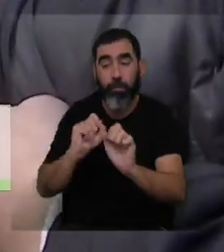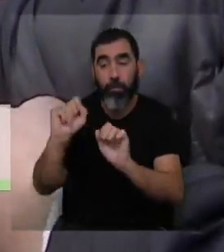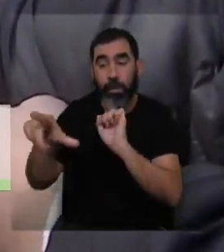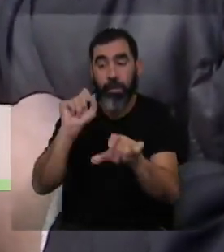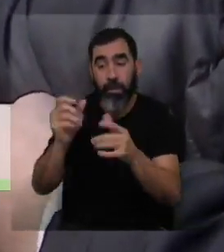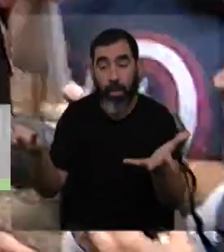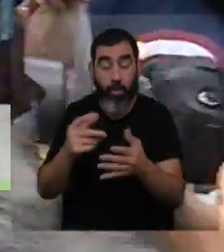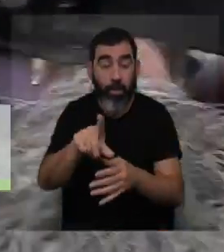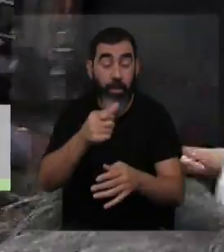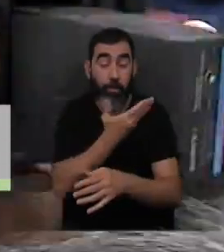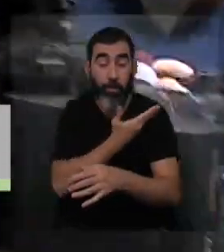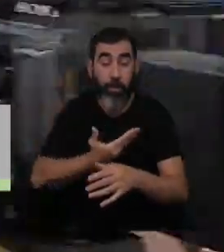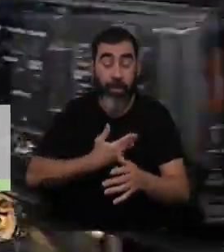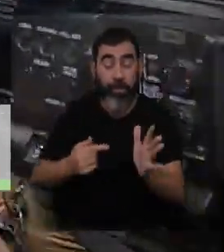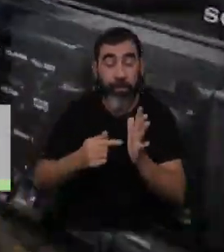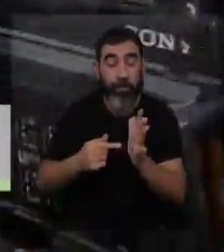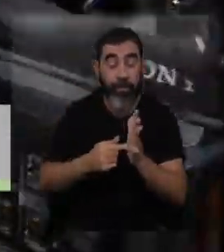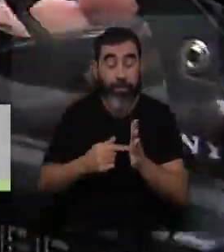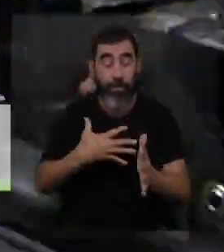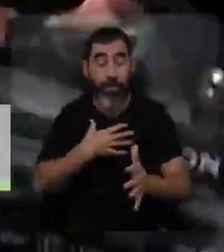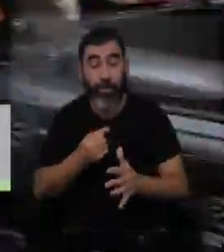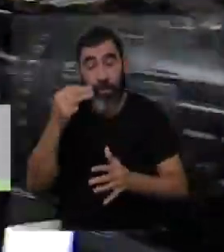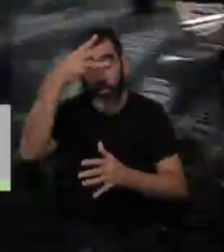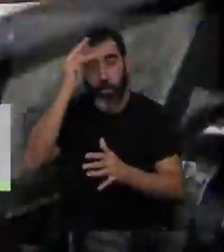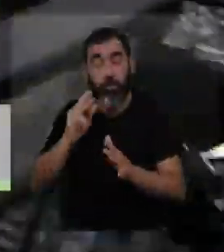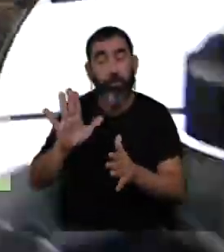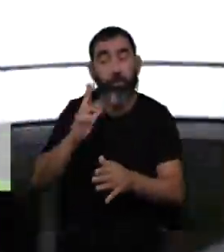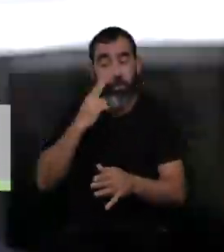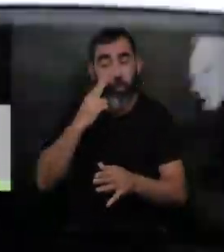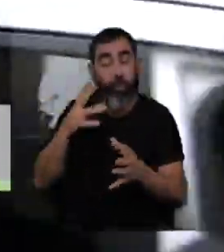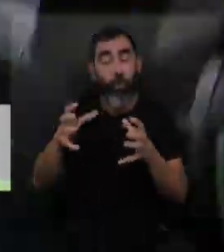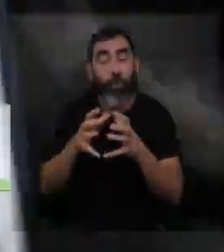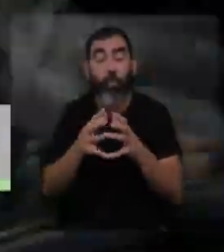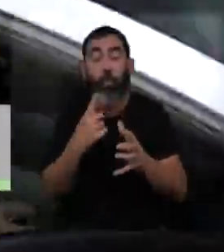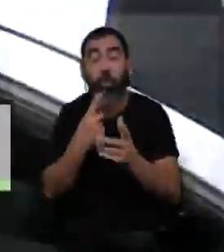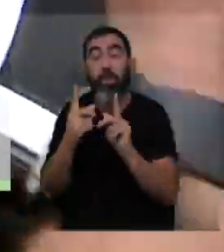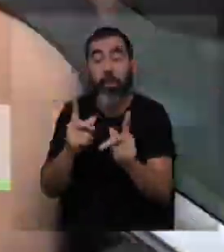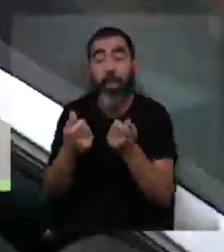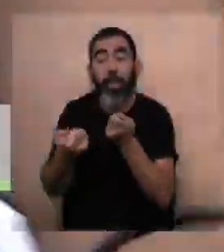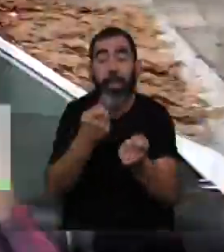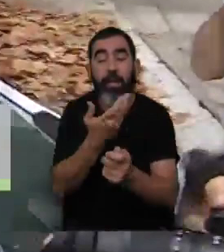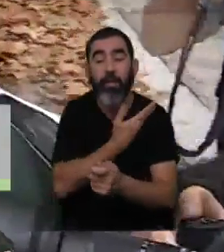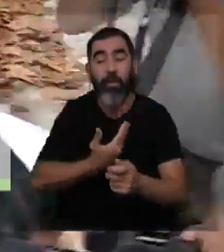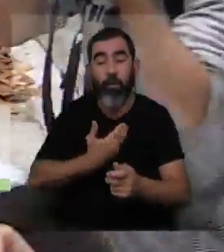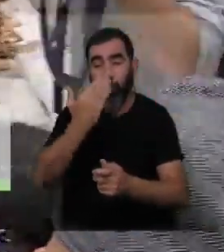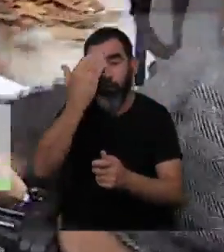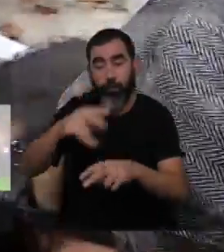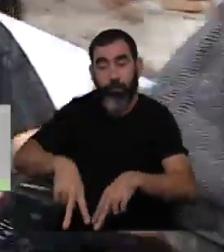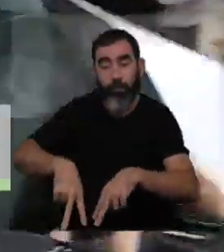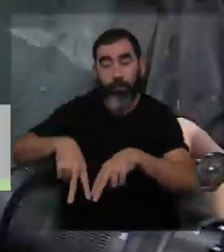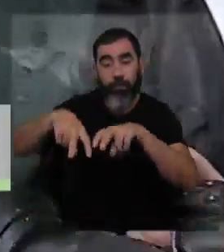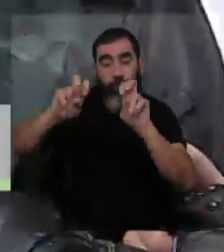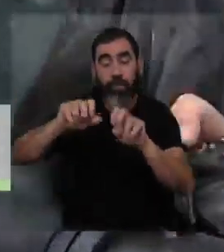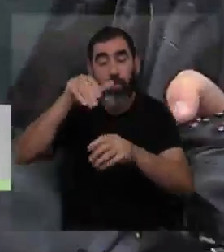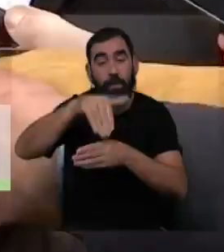entre el ahora expresidente del directorio blanco y Penades comprometen a todo un partido y a una gestión de gobierno. El Frente Amplio analizará los hechos